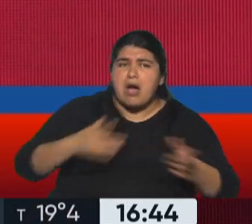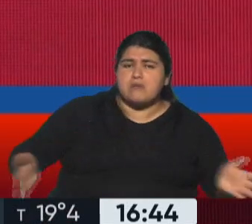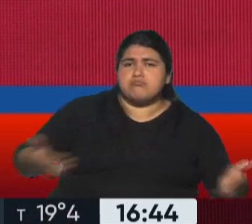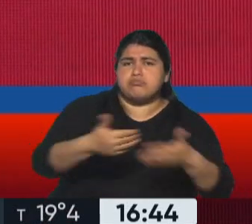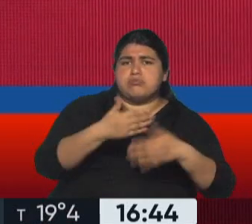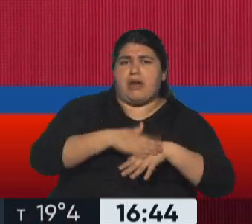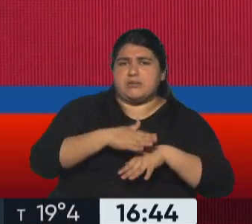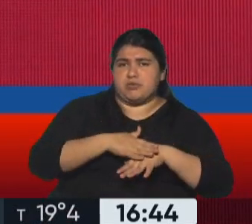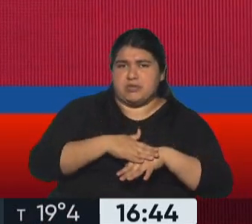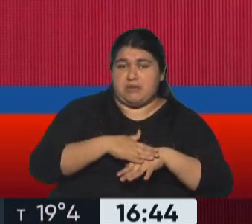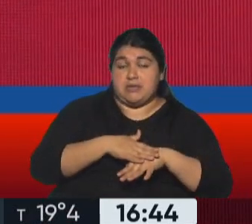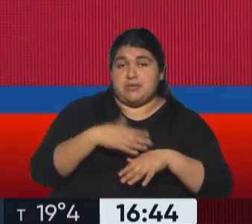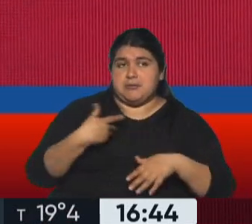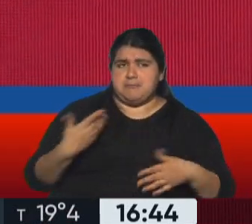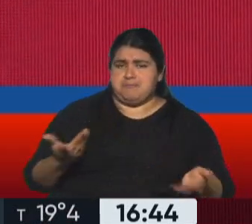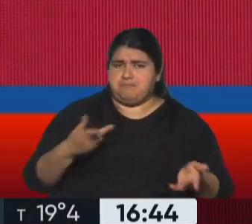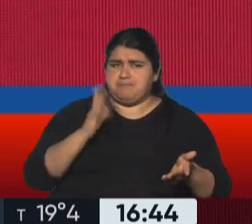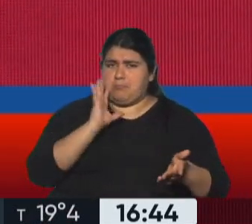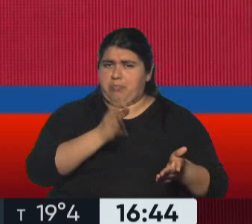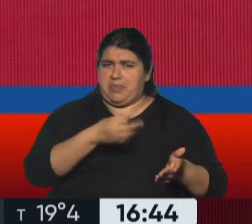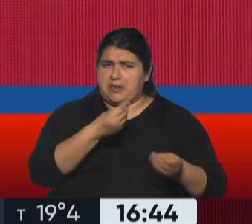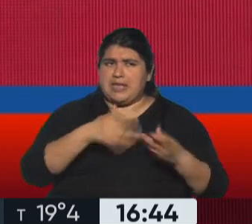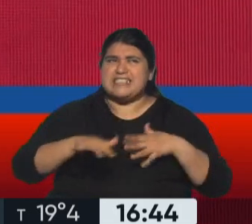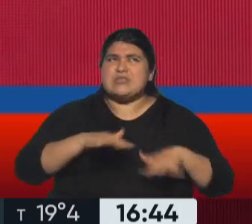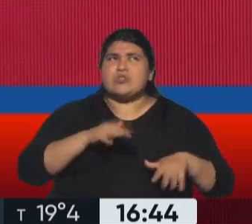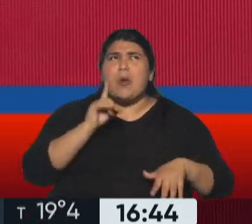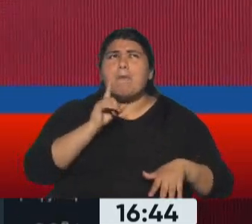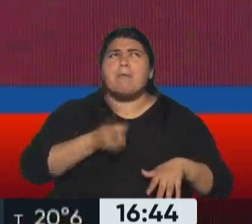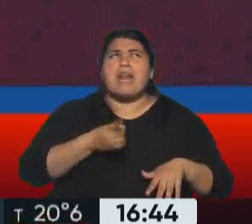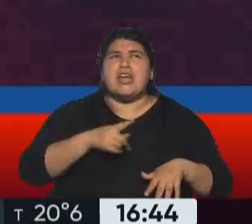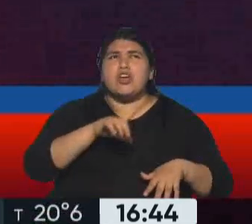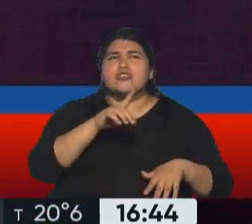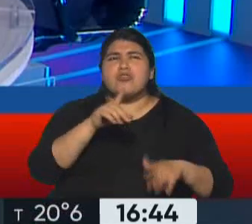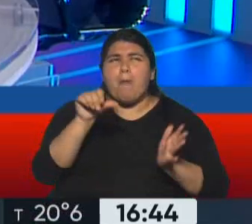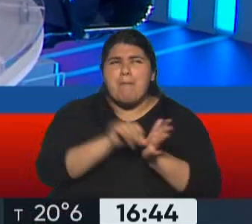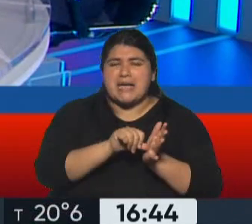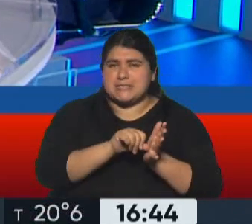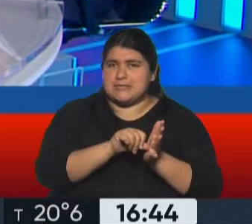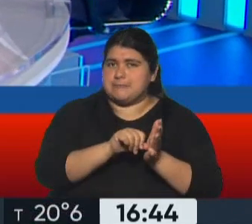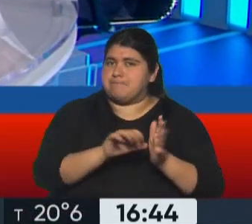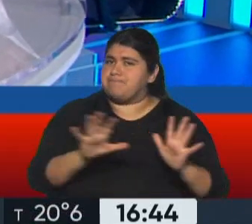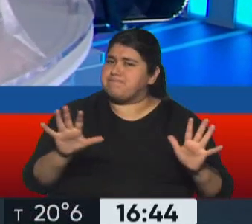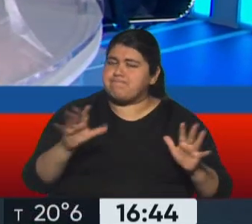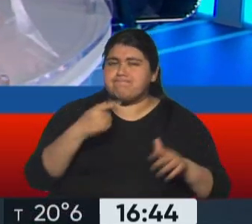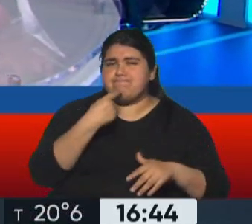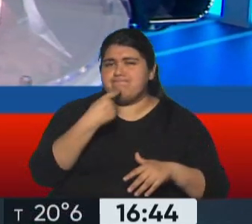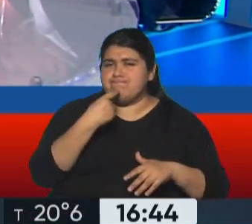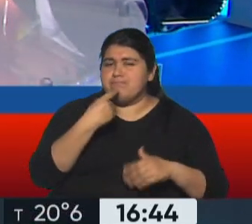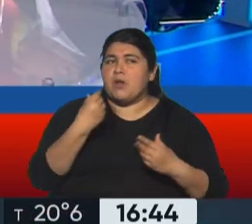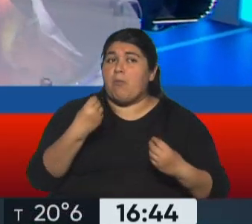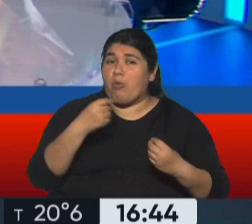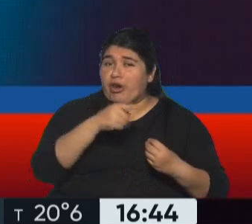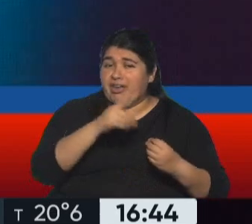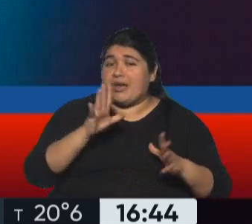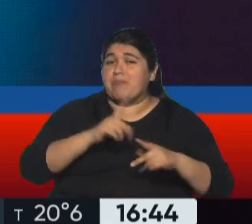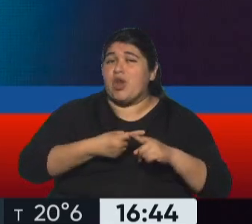bastante concreta sería, bueno, ¿estamos ante una situación de un peligro inminente? Bueno, la respuesta es discutible porque estamos hablando obviamente de política,